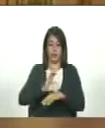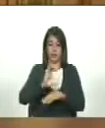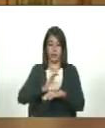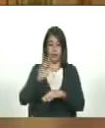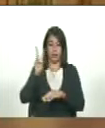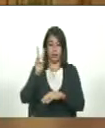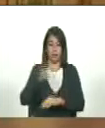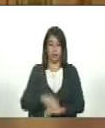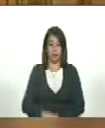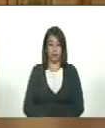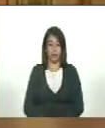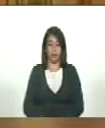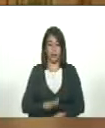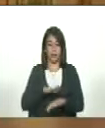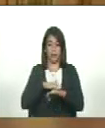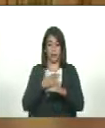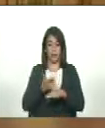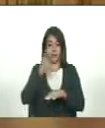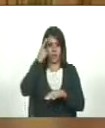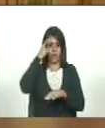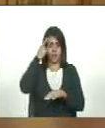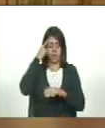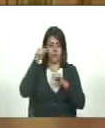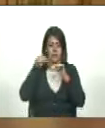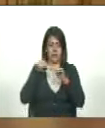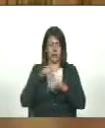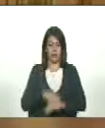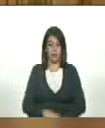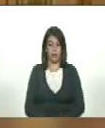Venezuela. Porque saben que